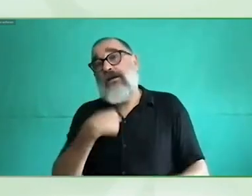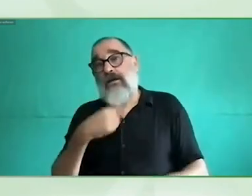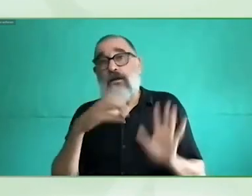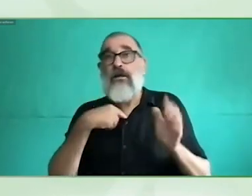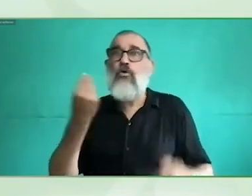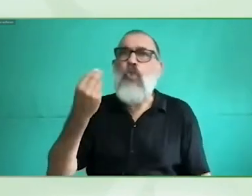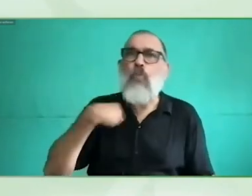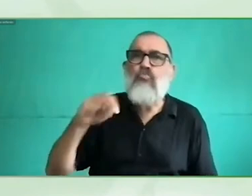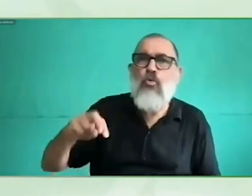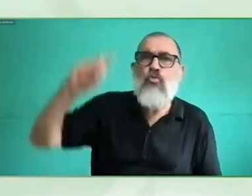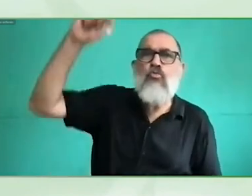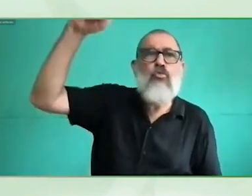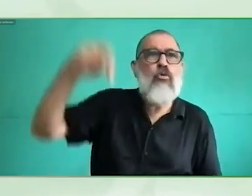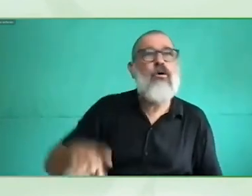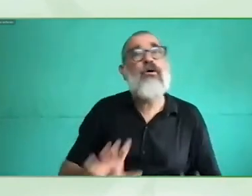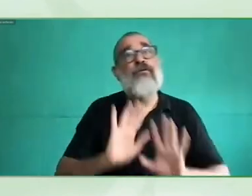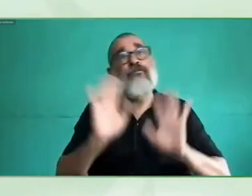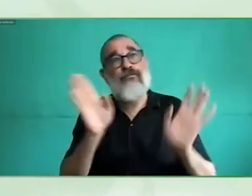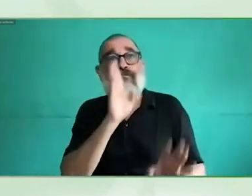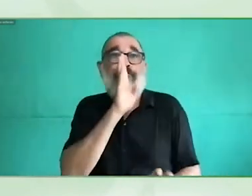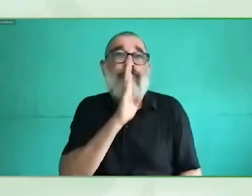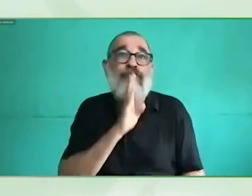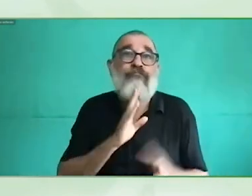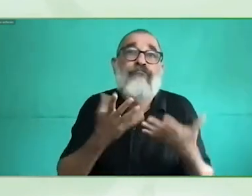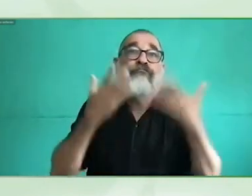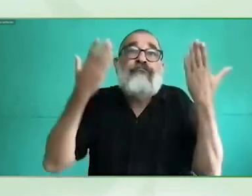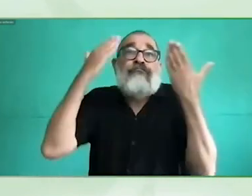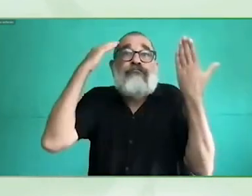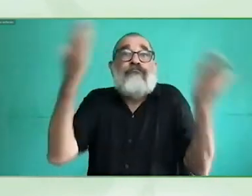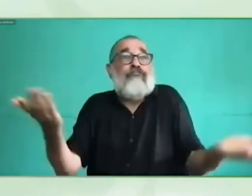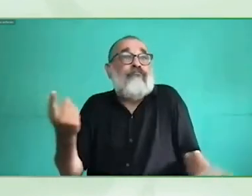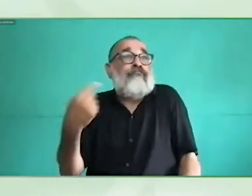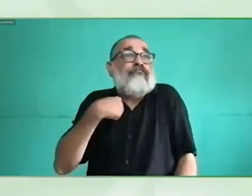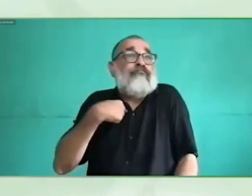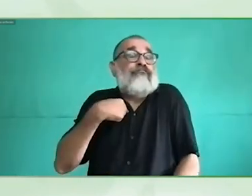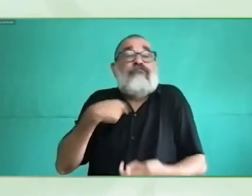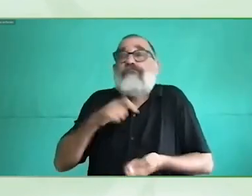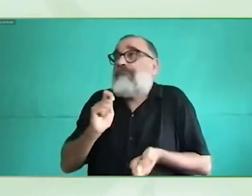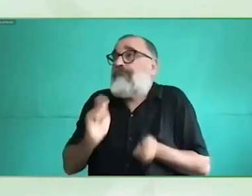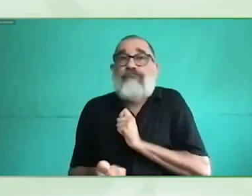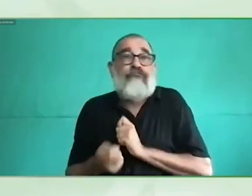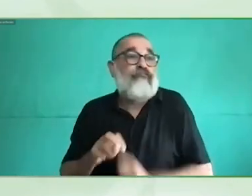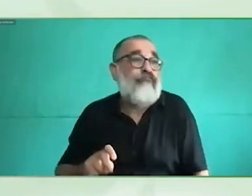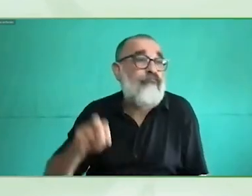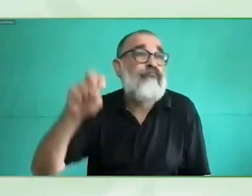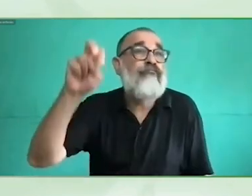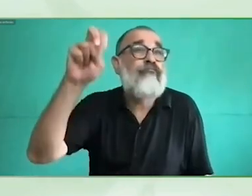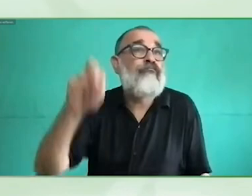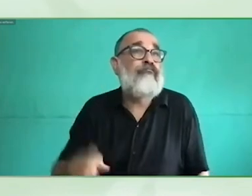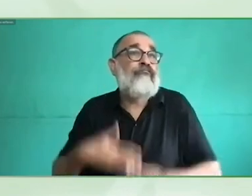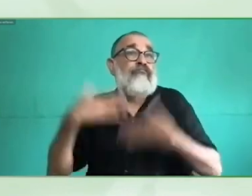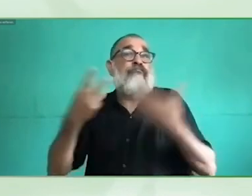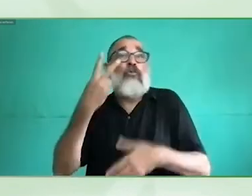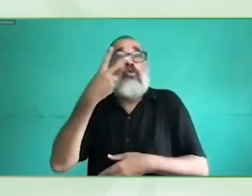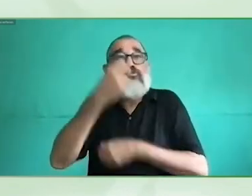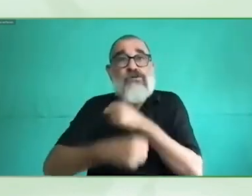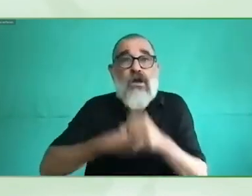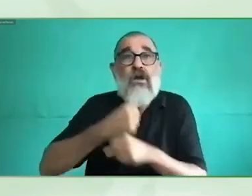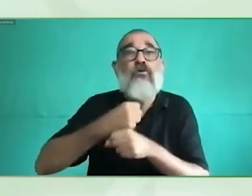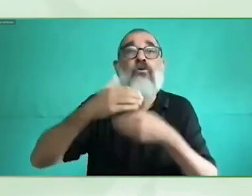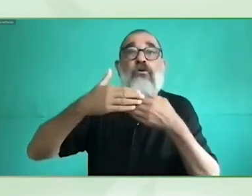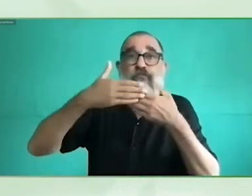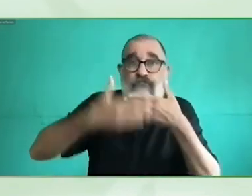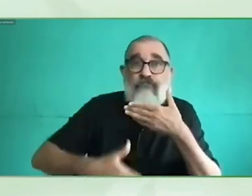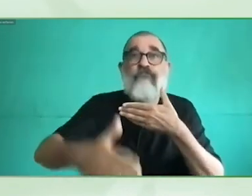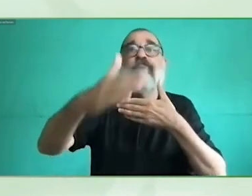miedo va a decir No no voy a ir a estudiar porque no tengo acceso a los lugares donde